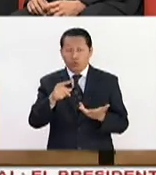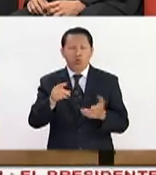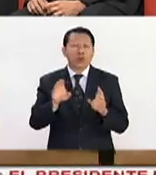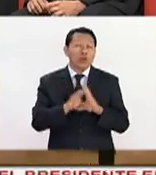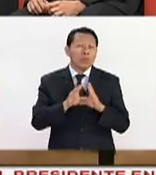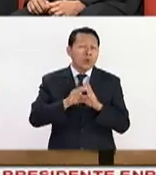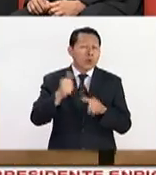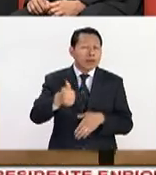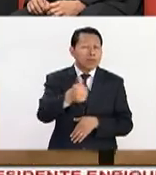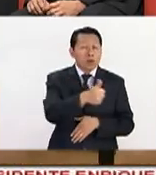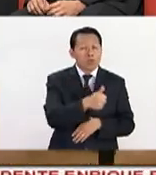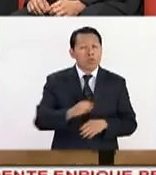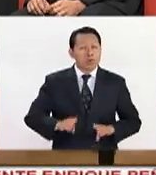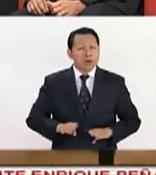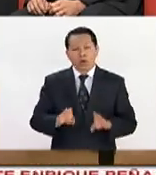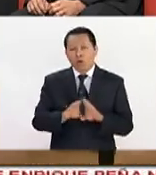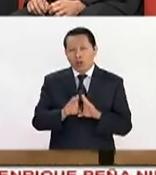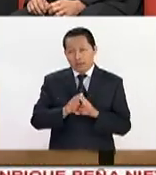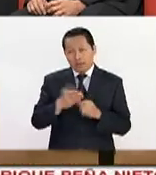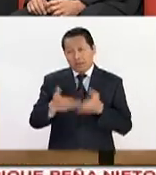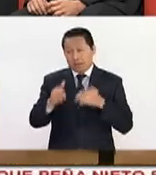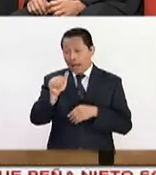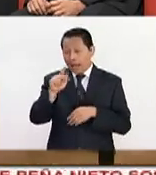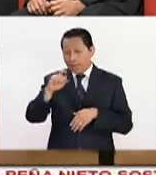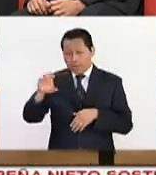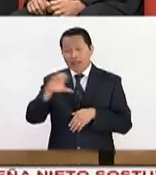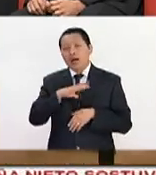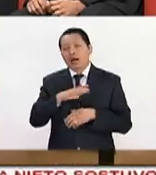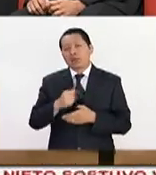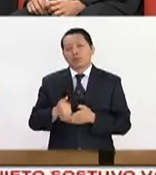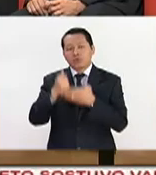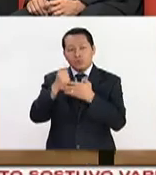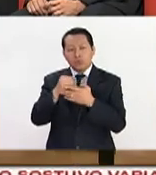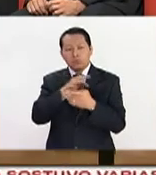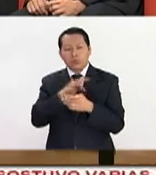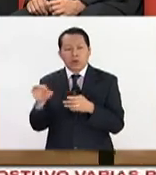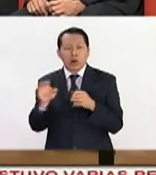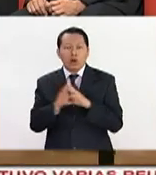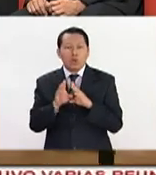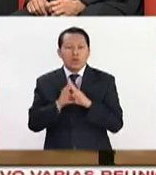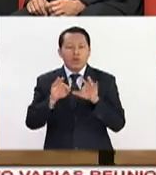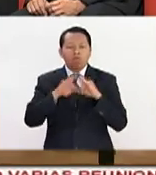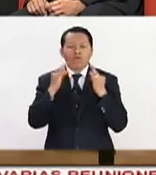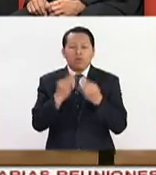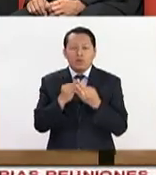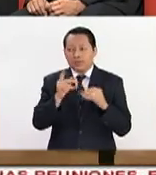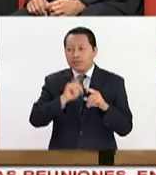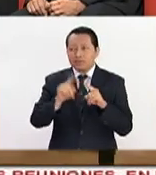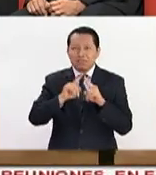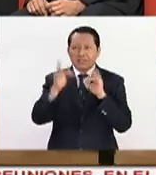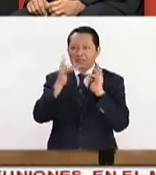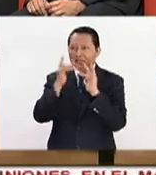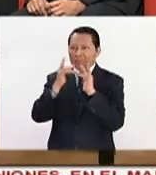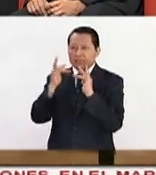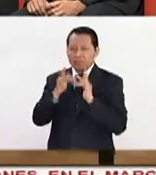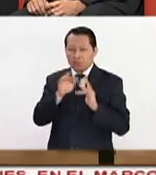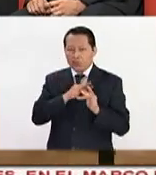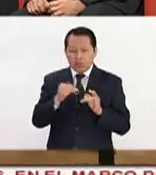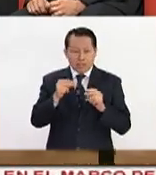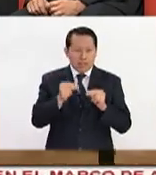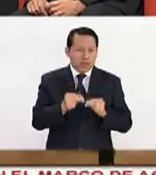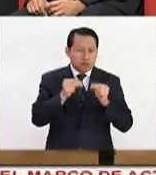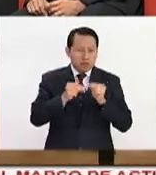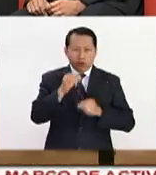torno a APEC van a favorecer mucho a los esquemas multilaterales de